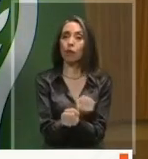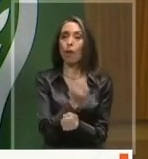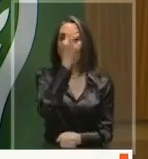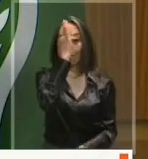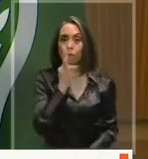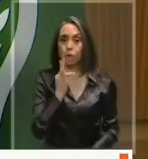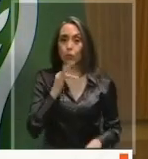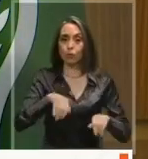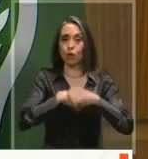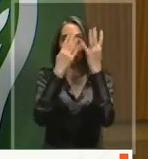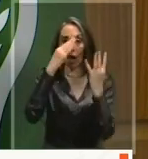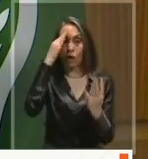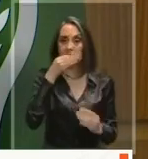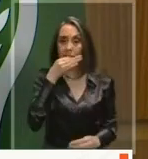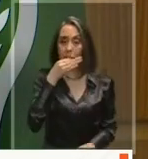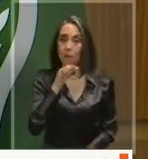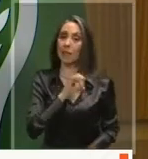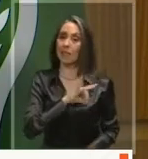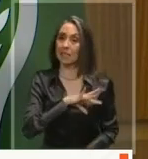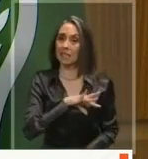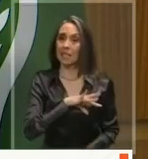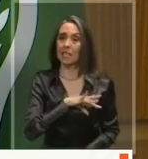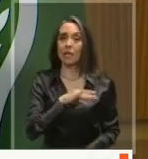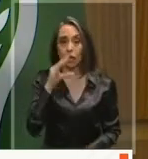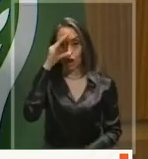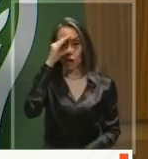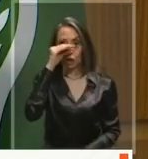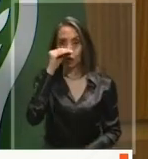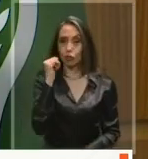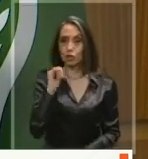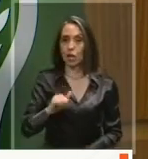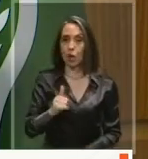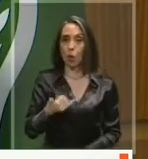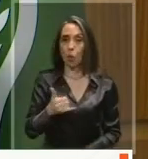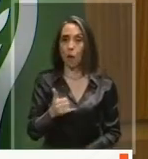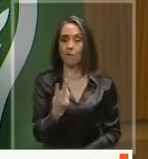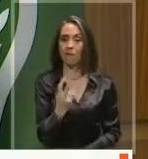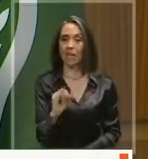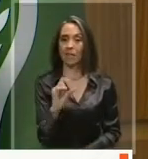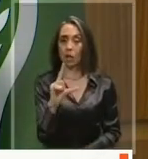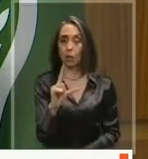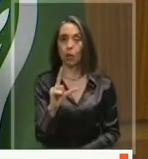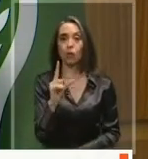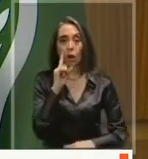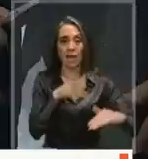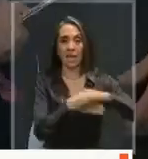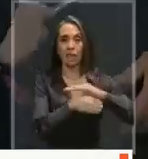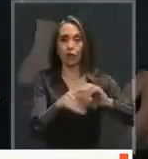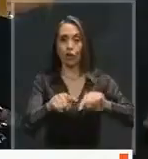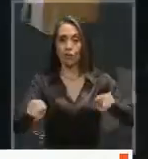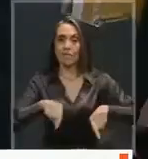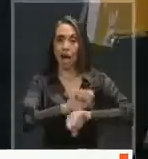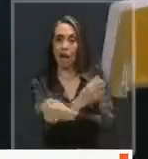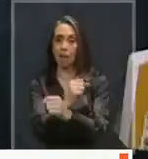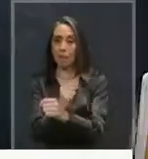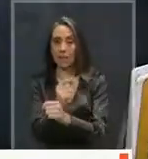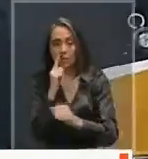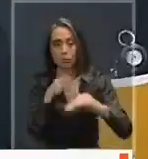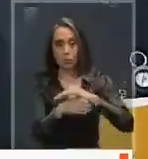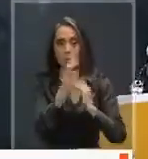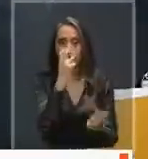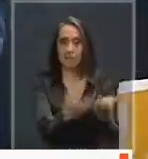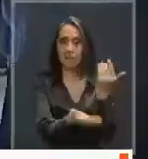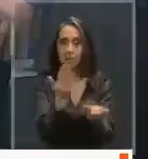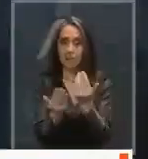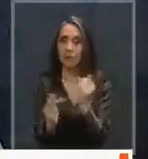Chile desarrolló la noche de este día jueves 20 de julio un procedimiento de registro y allanamiento. En la audiencia de formalización,